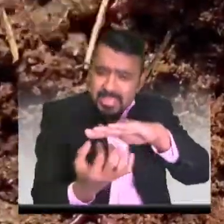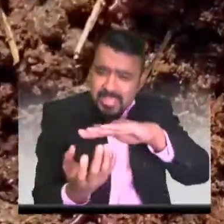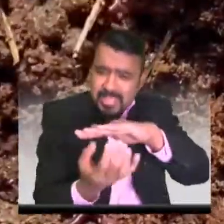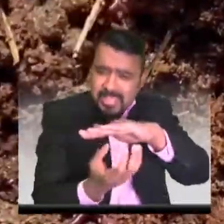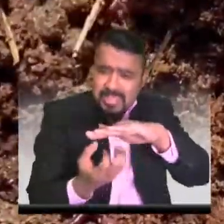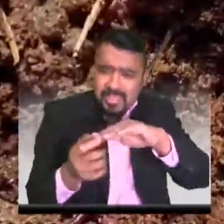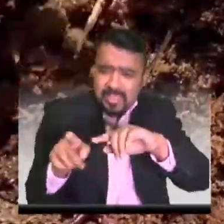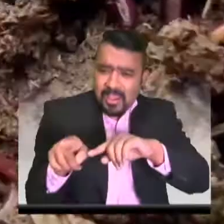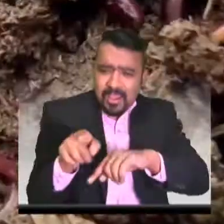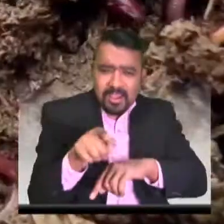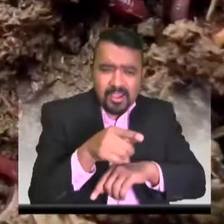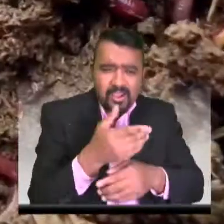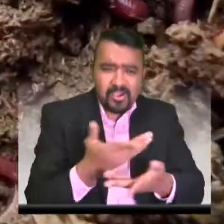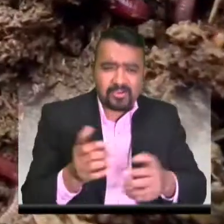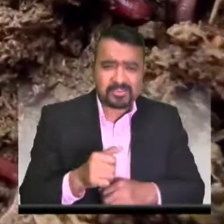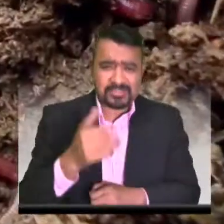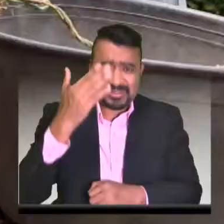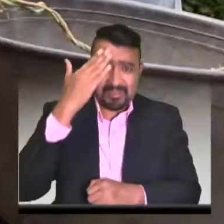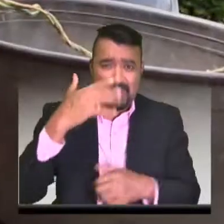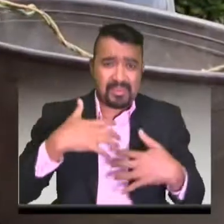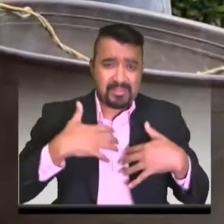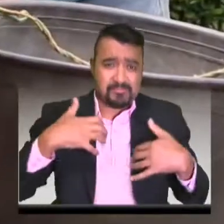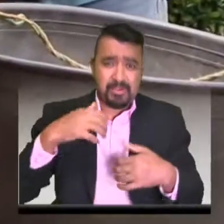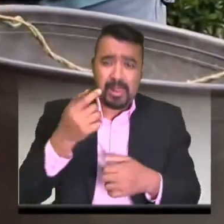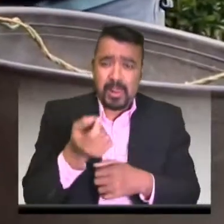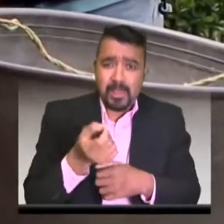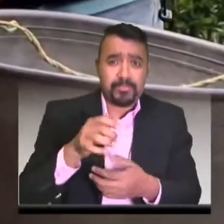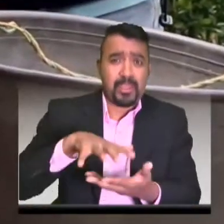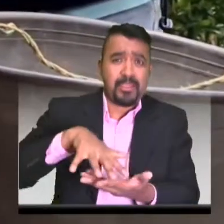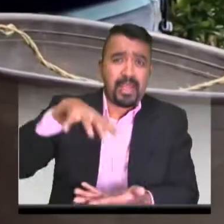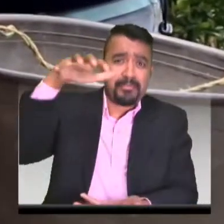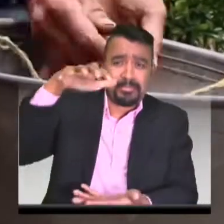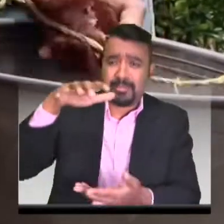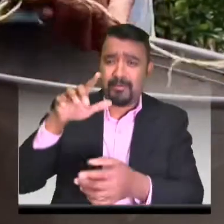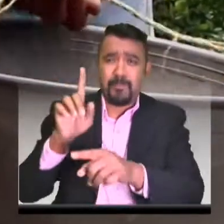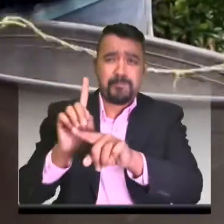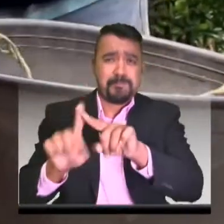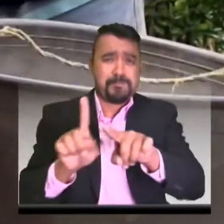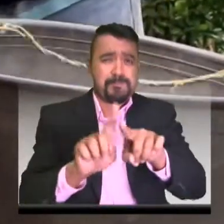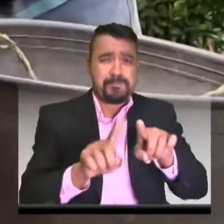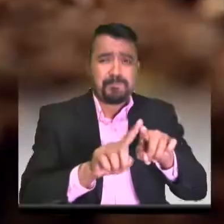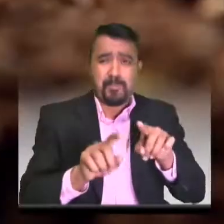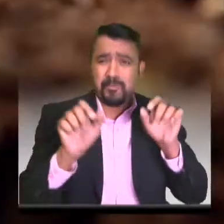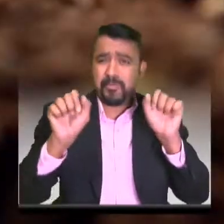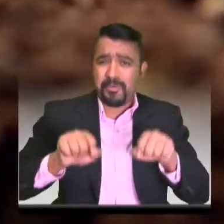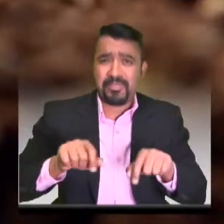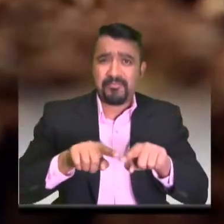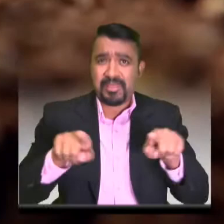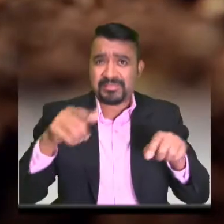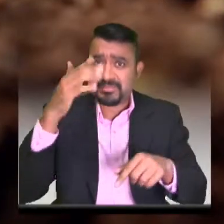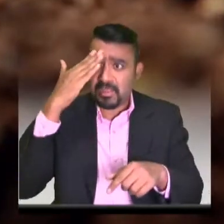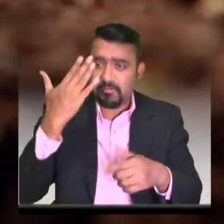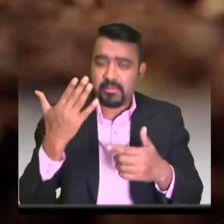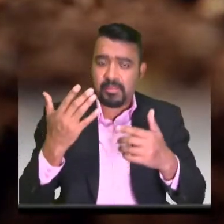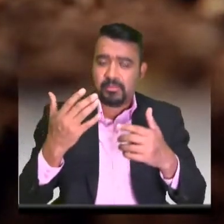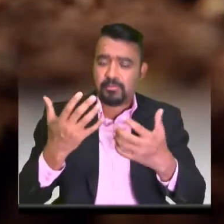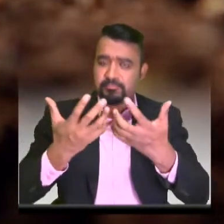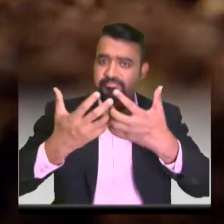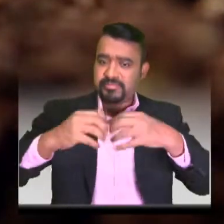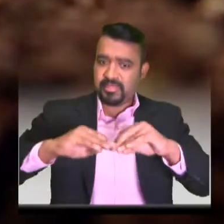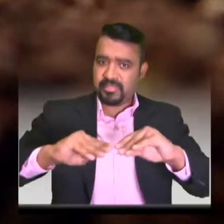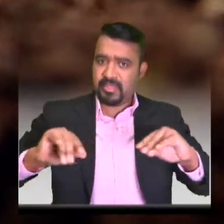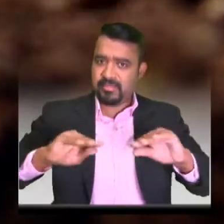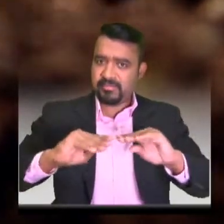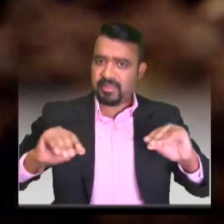de pequeños y grandes animales que intervienen en los procesos productivos también para mejorar y enriquecer nuestros